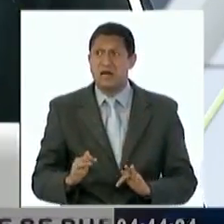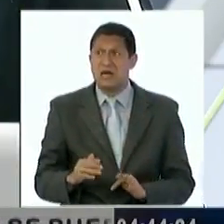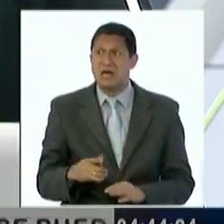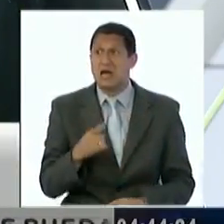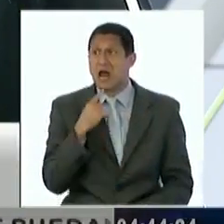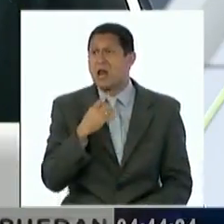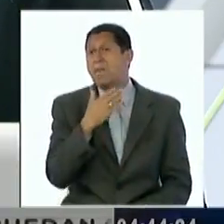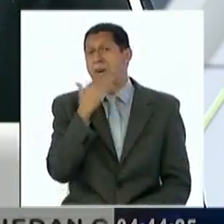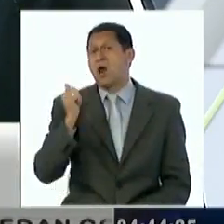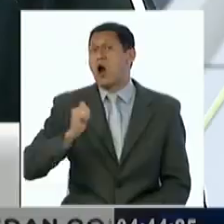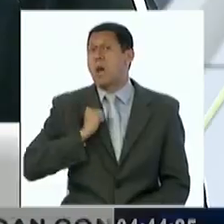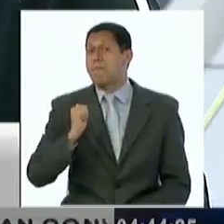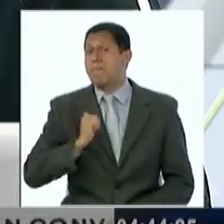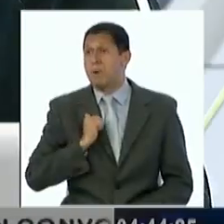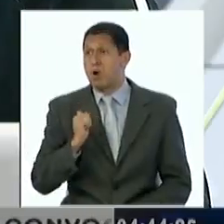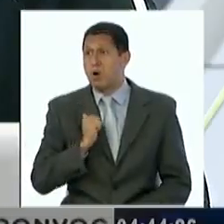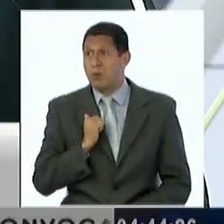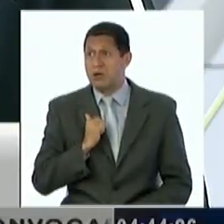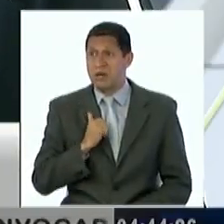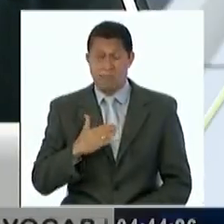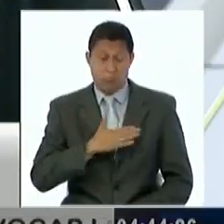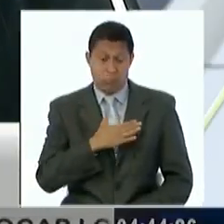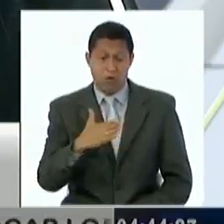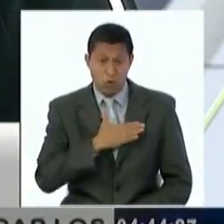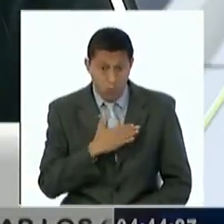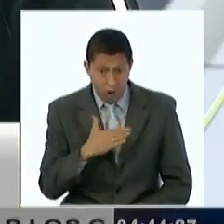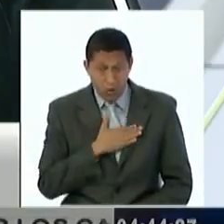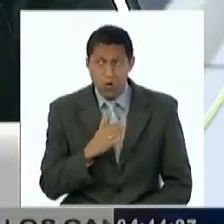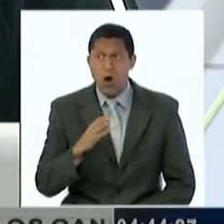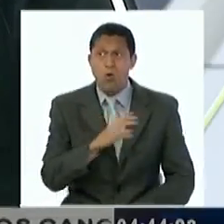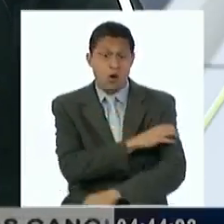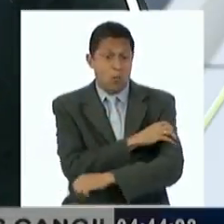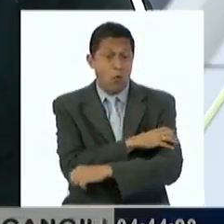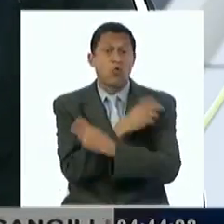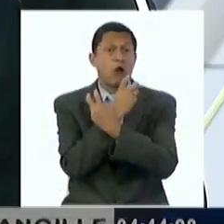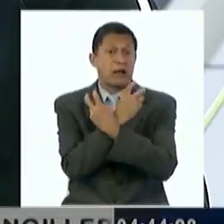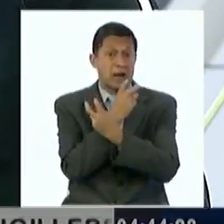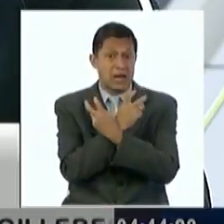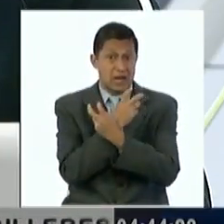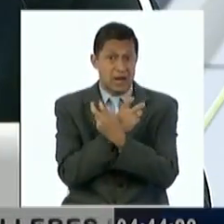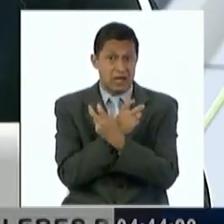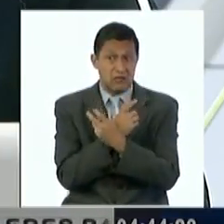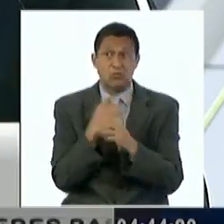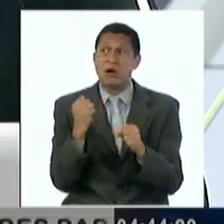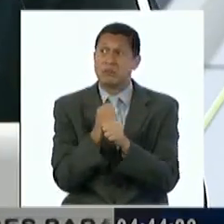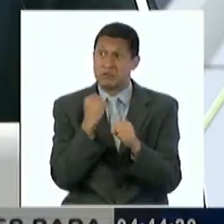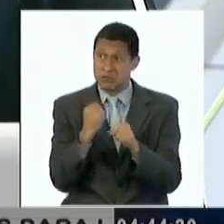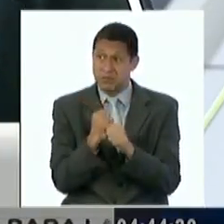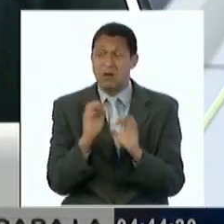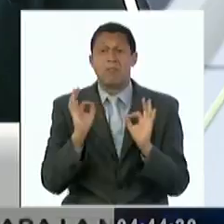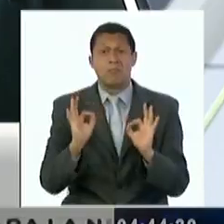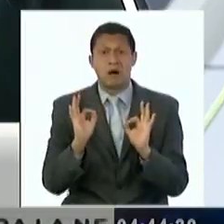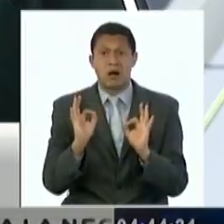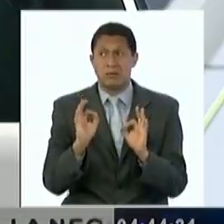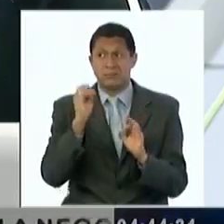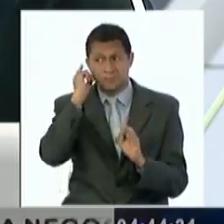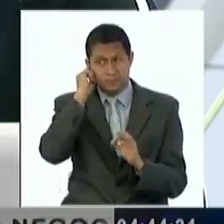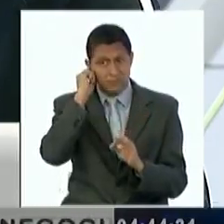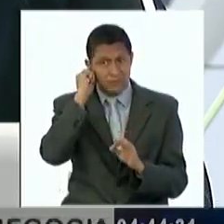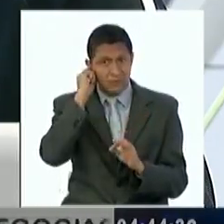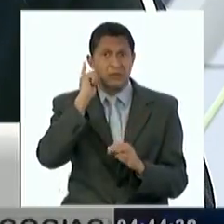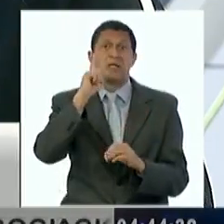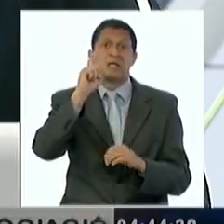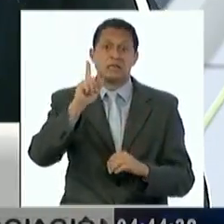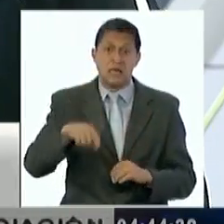mayor provecho a tu aparato cardiovascular y el músculo esquelético que son los que más trabaja en este caso en directamente también